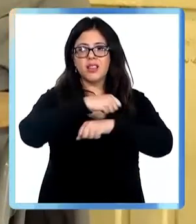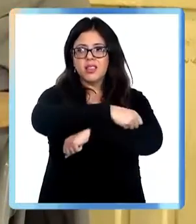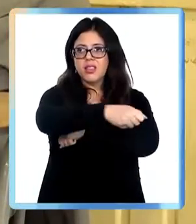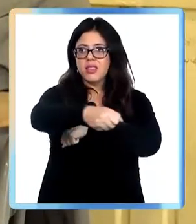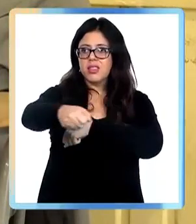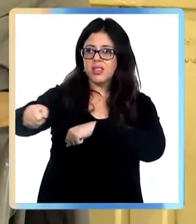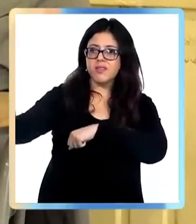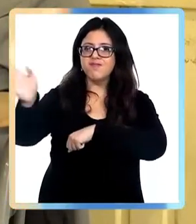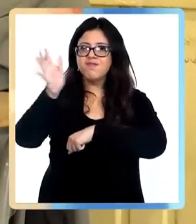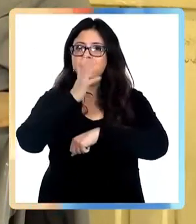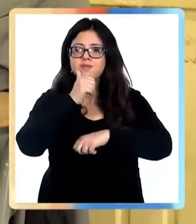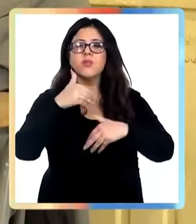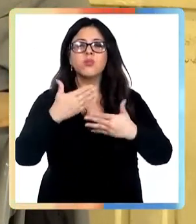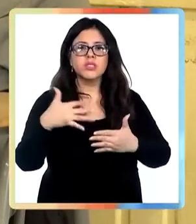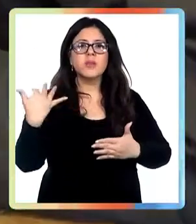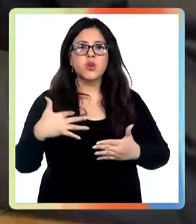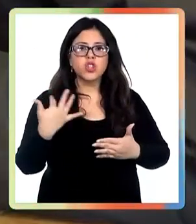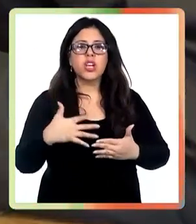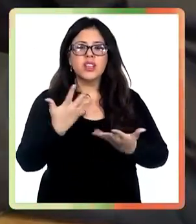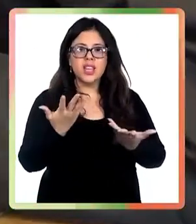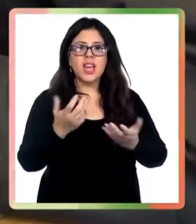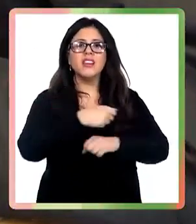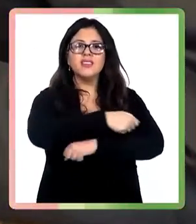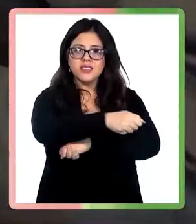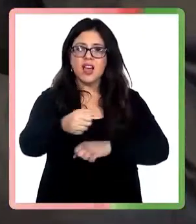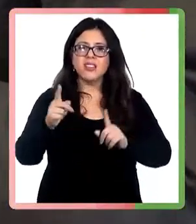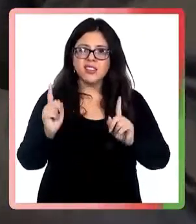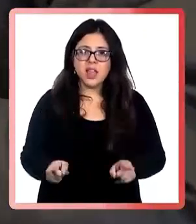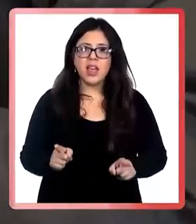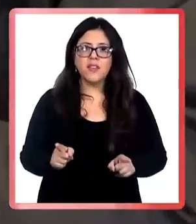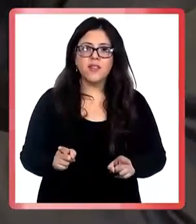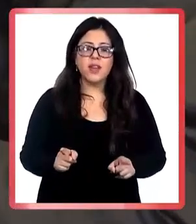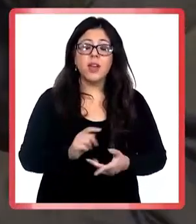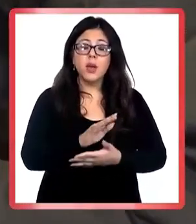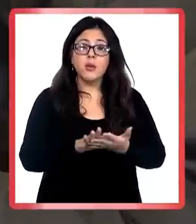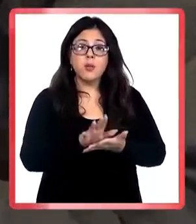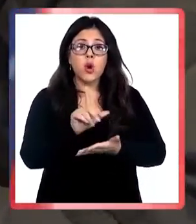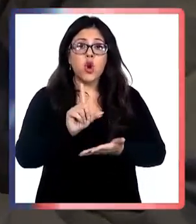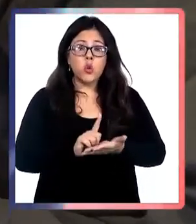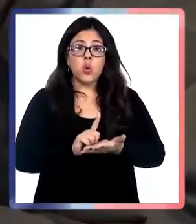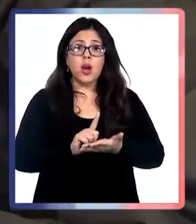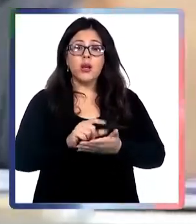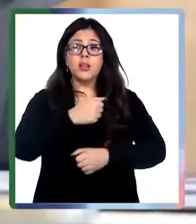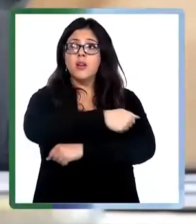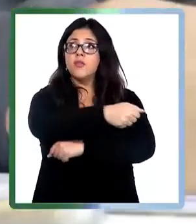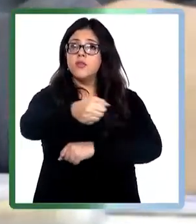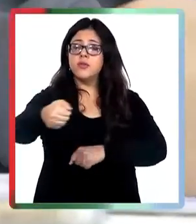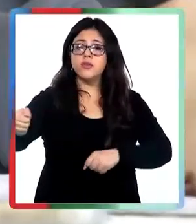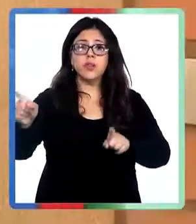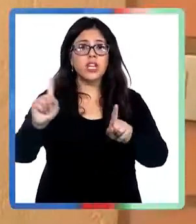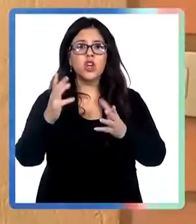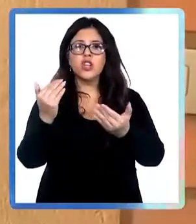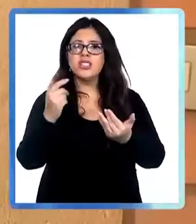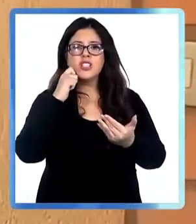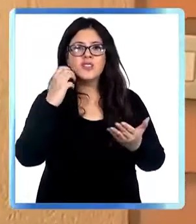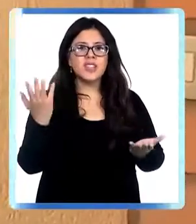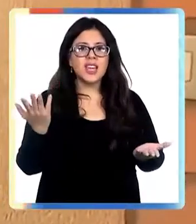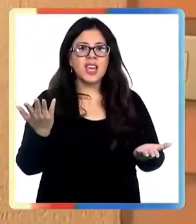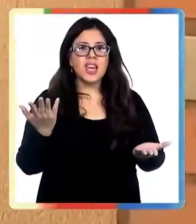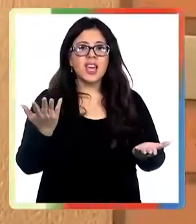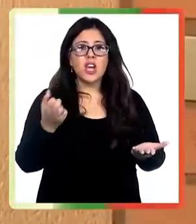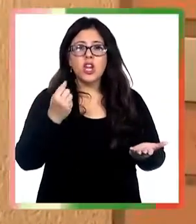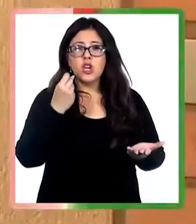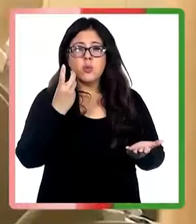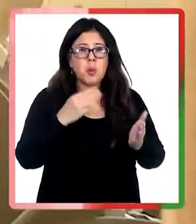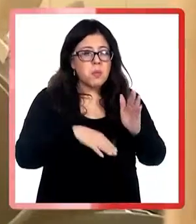quise decir, y por esa razón es tan importante que aumentemos la ventilación. El hecho de estar en un lugar ventilado no necesariamente va a aumentar